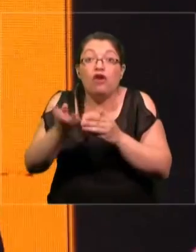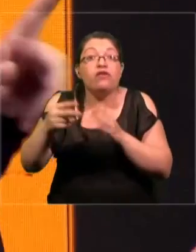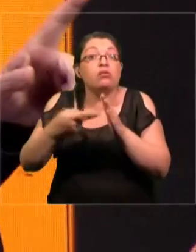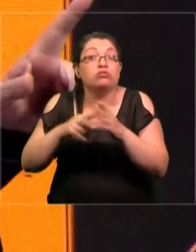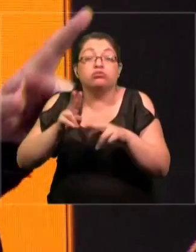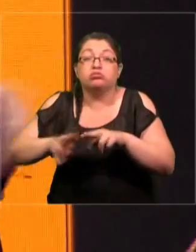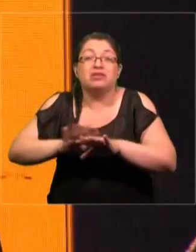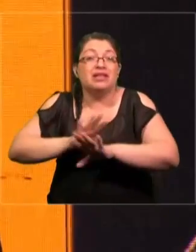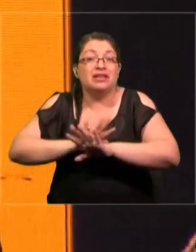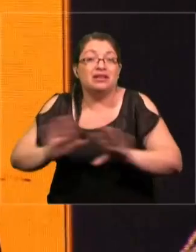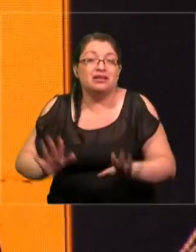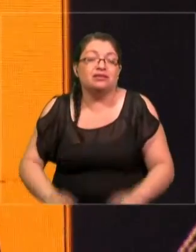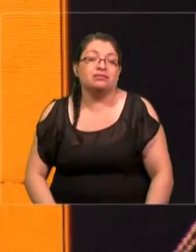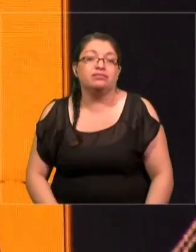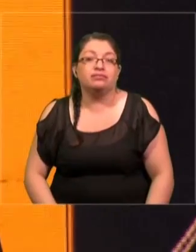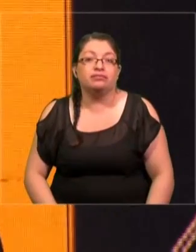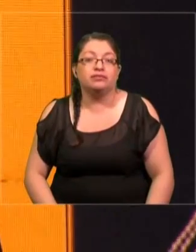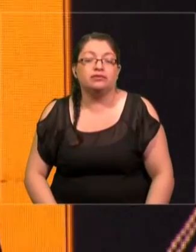no resuelto.